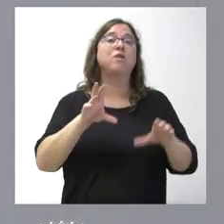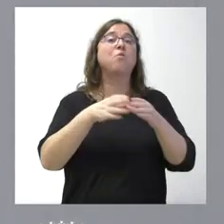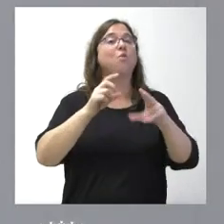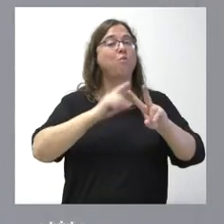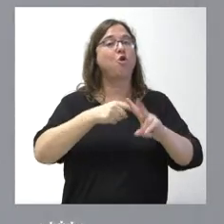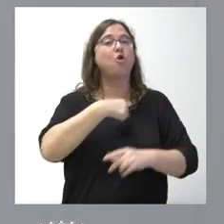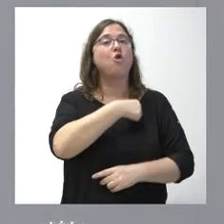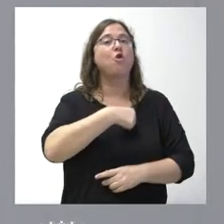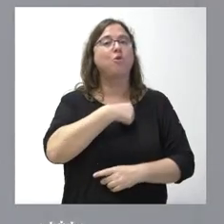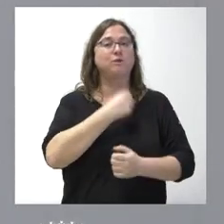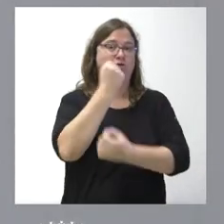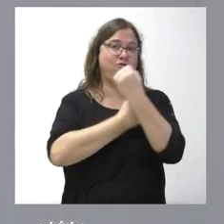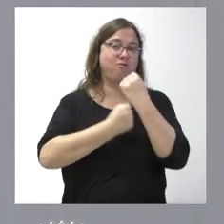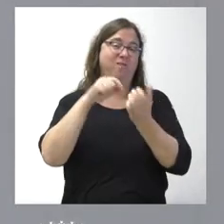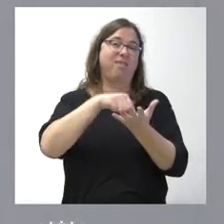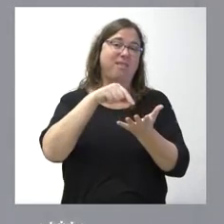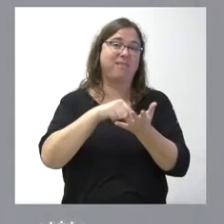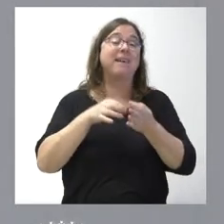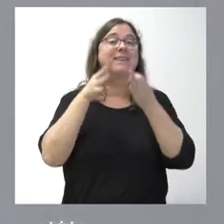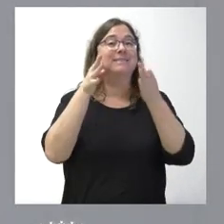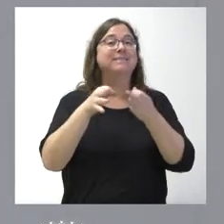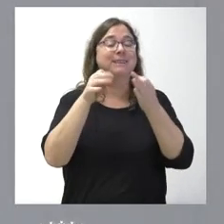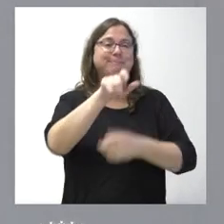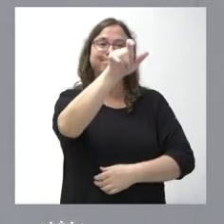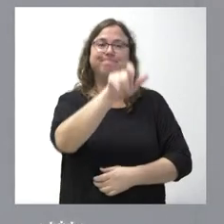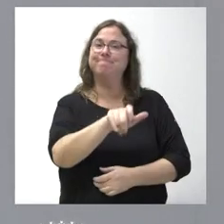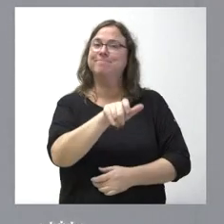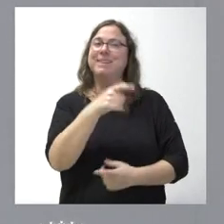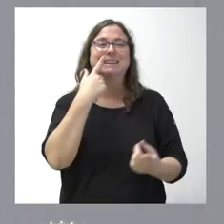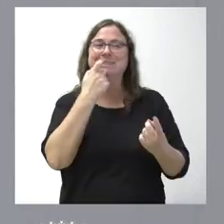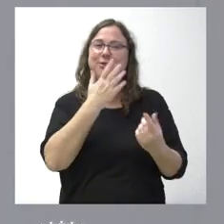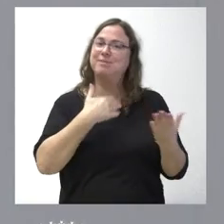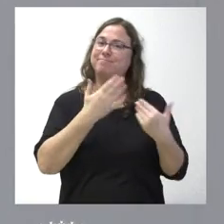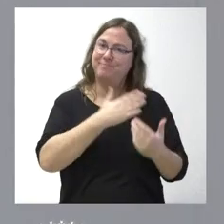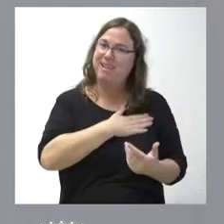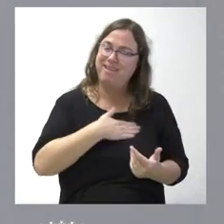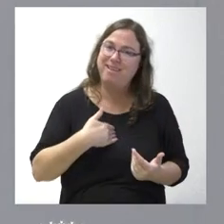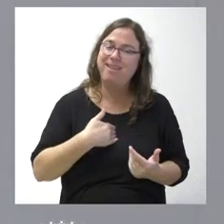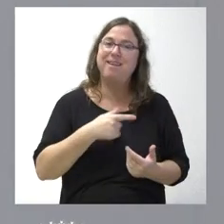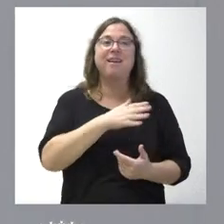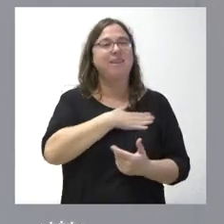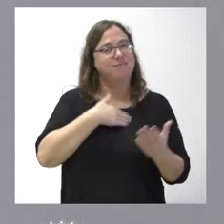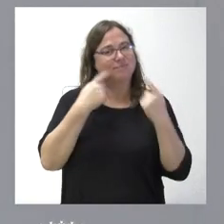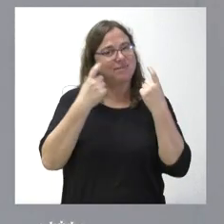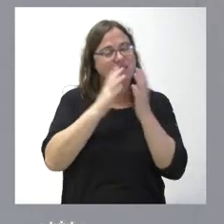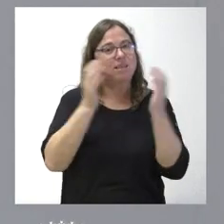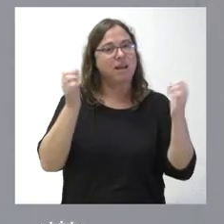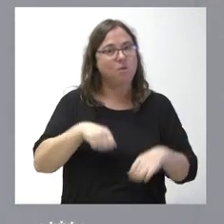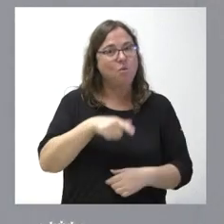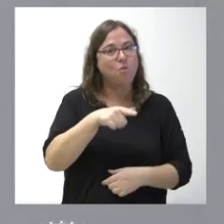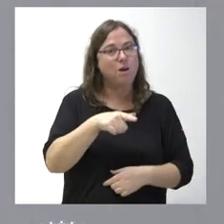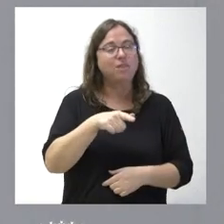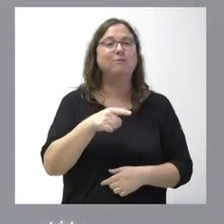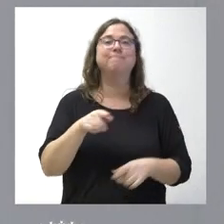de economía y Hacienda y siempre aprecié en él una voluntad de diálogo de acuerdo de